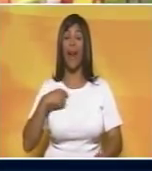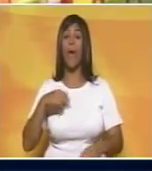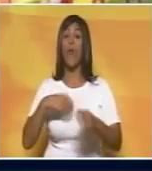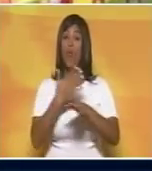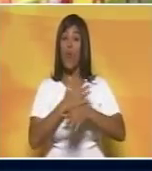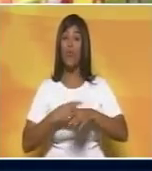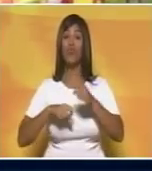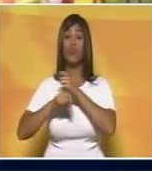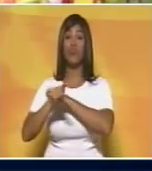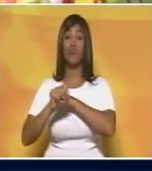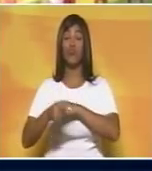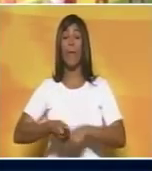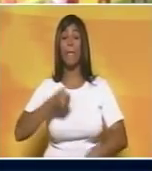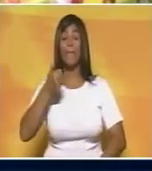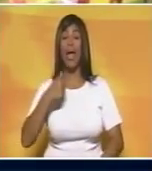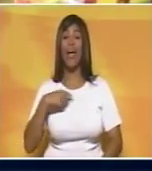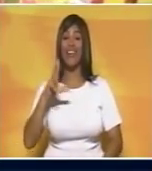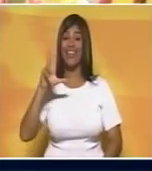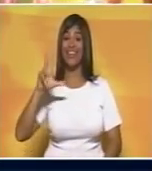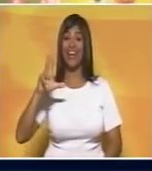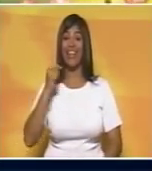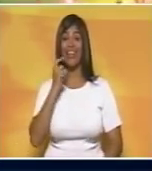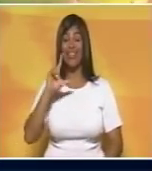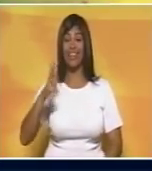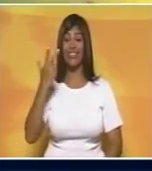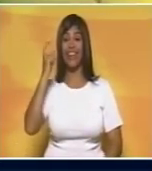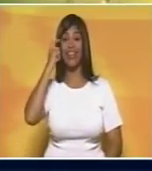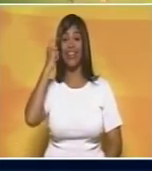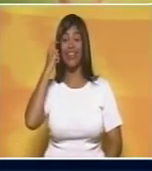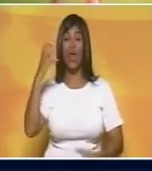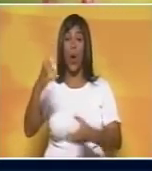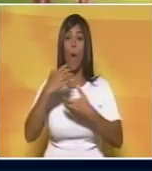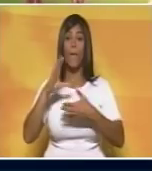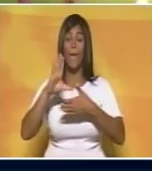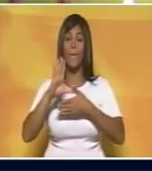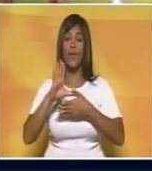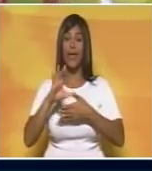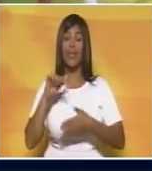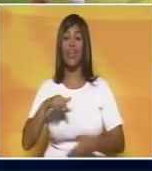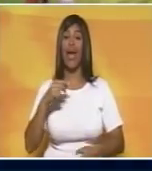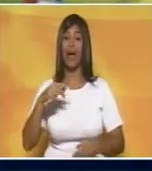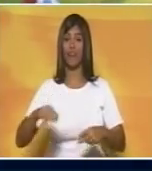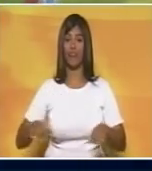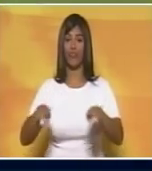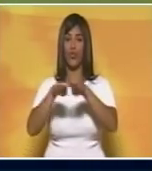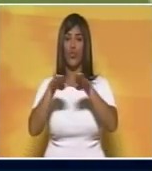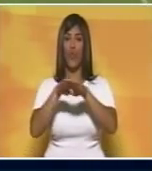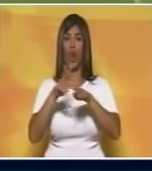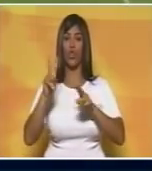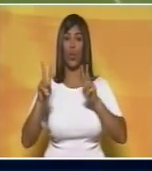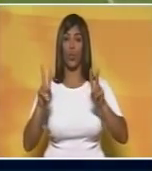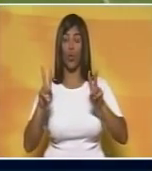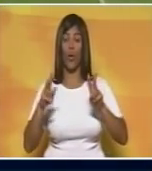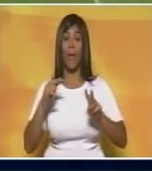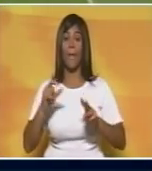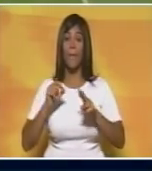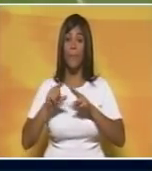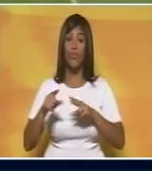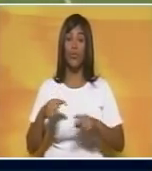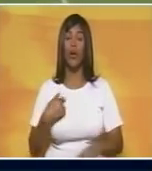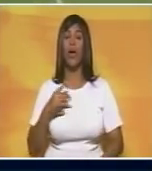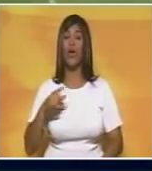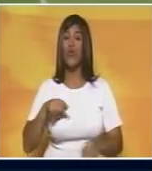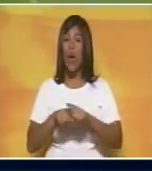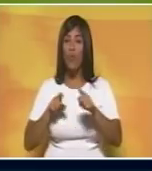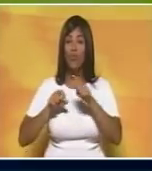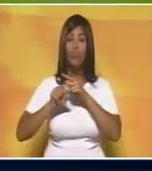en el tercer día de la Copa América 2019 que finalizó en empate a 2. Los guaraníes abrieron el marcador en el desangelado Maracaná con un